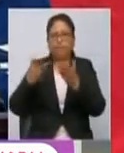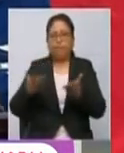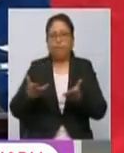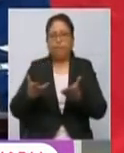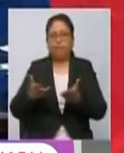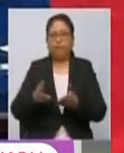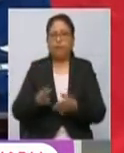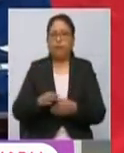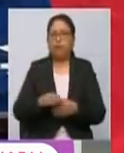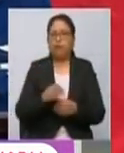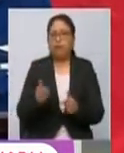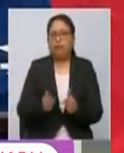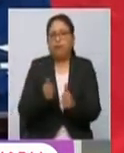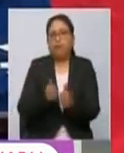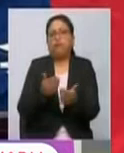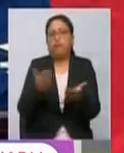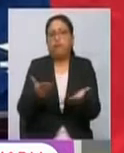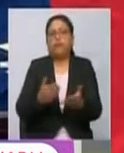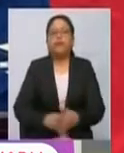nos están siguiendo.